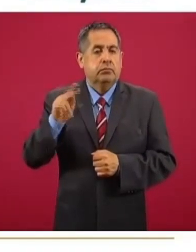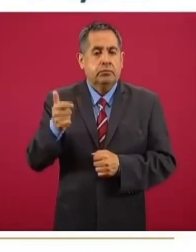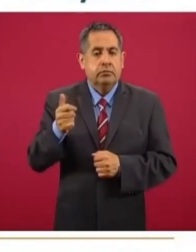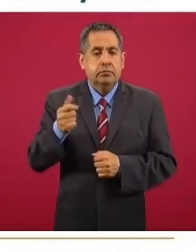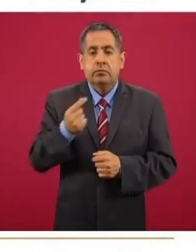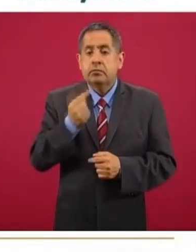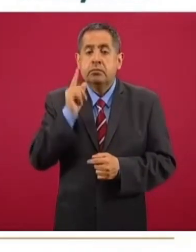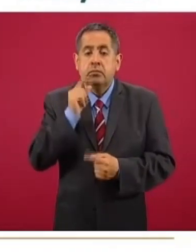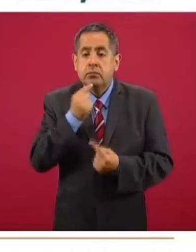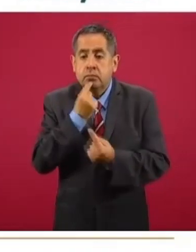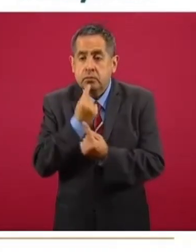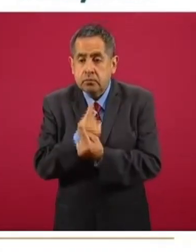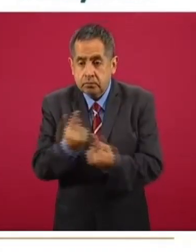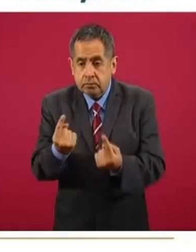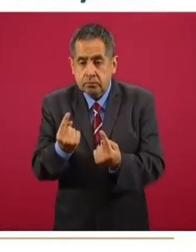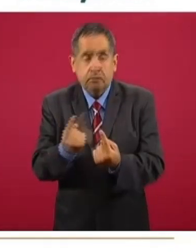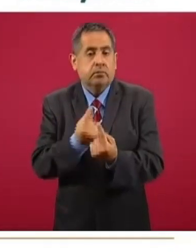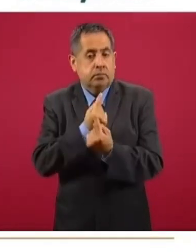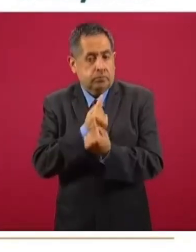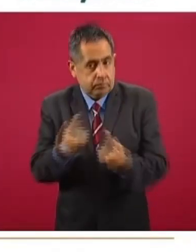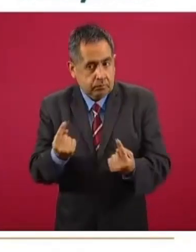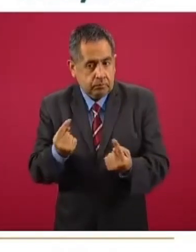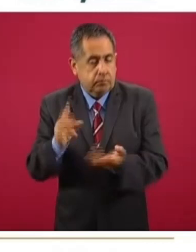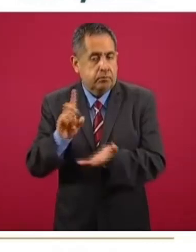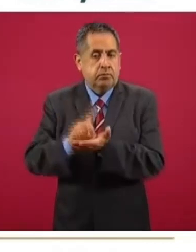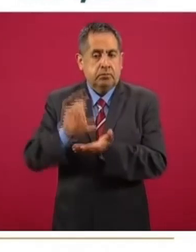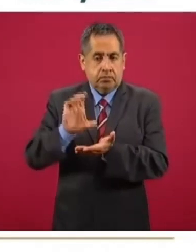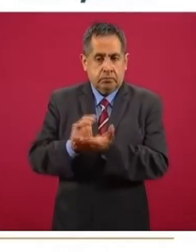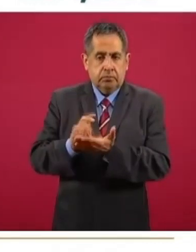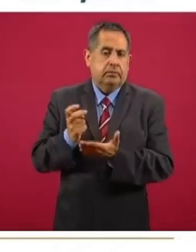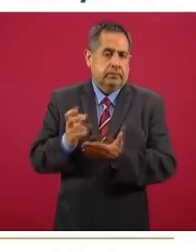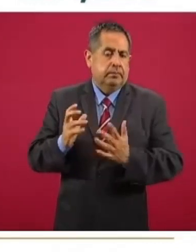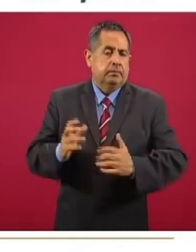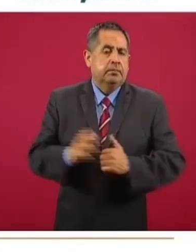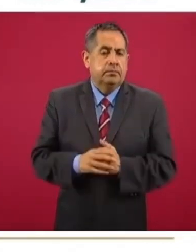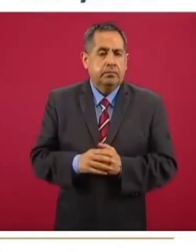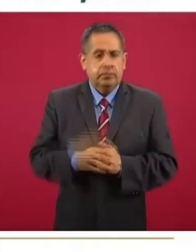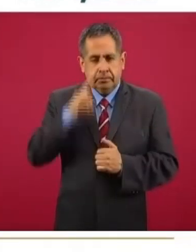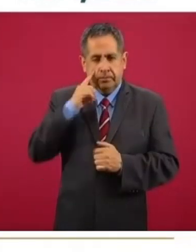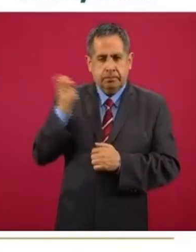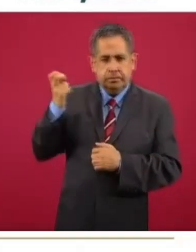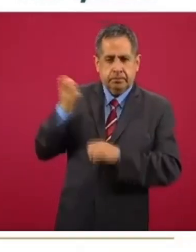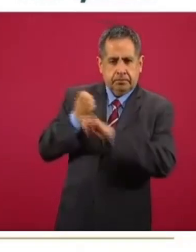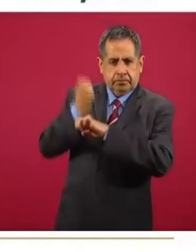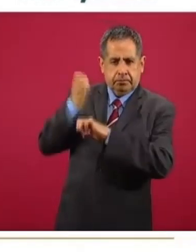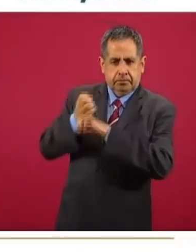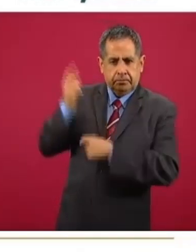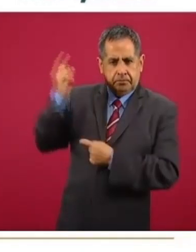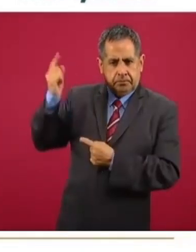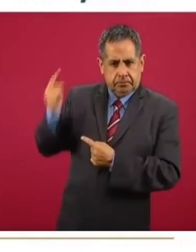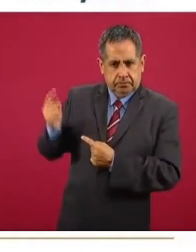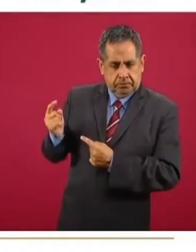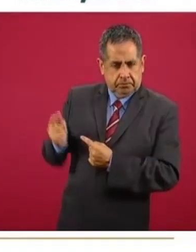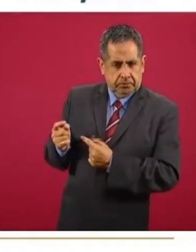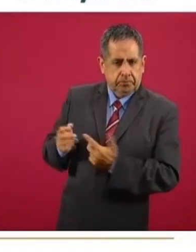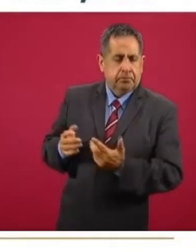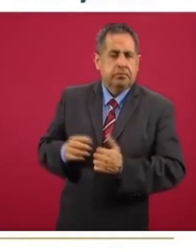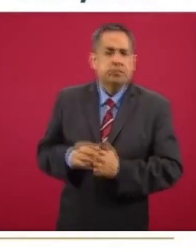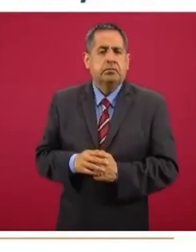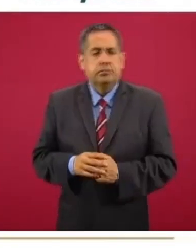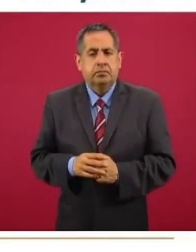996.986 niñas y niños con discapacidad. Así están distribuidos en los estados, ¿no? Y suman en